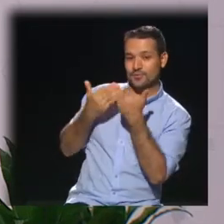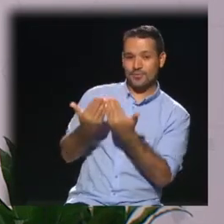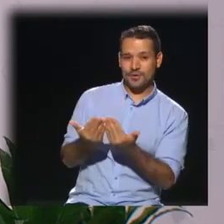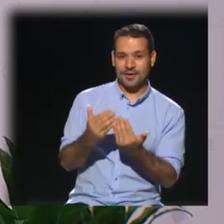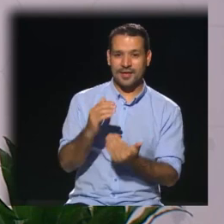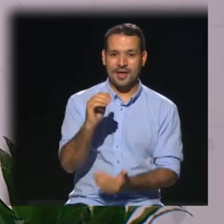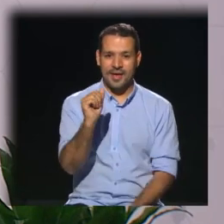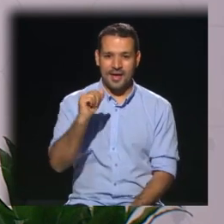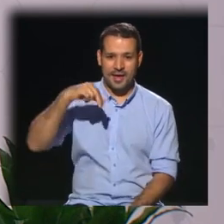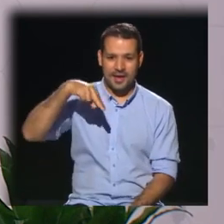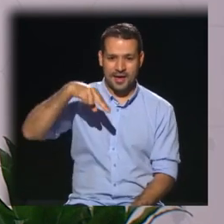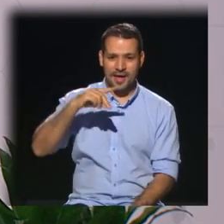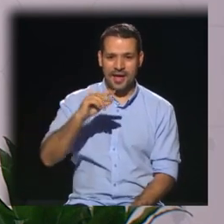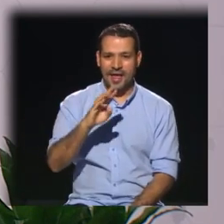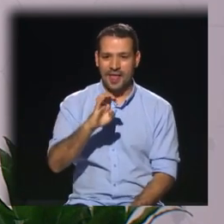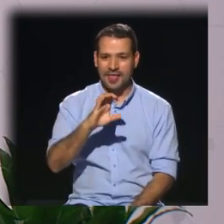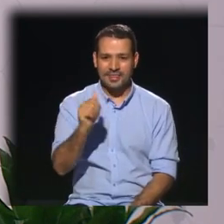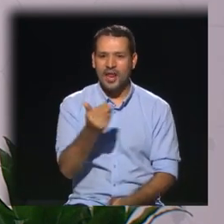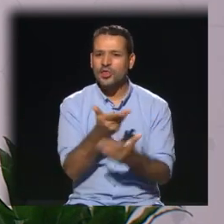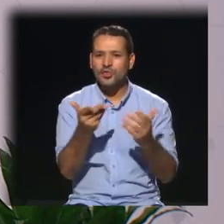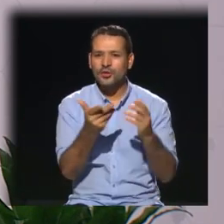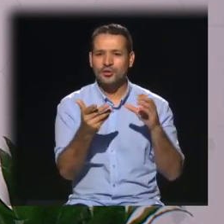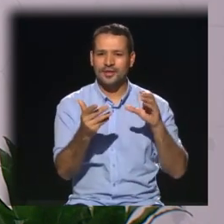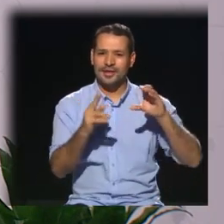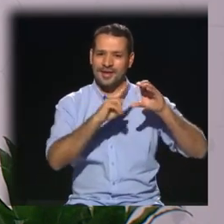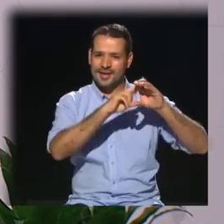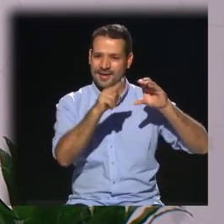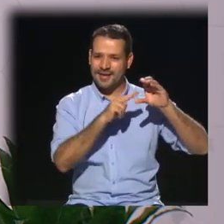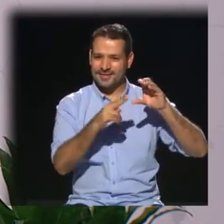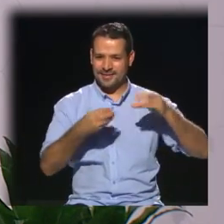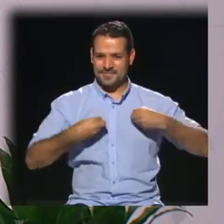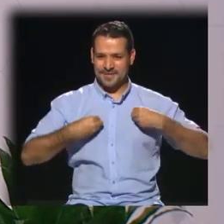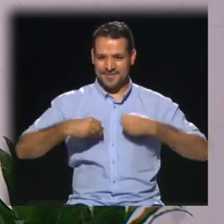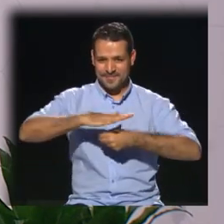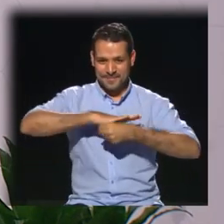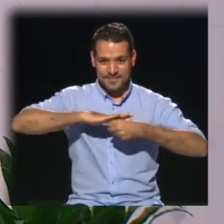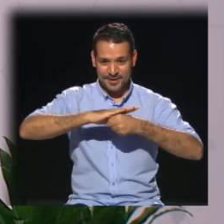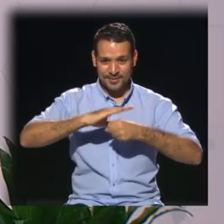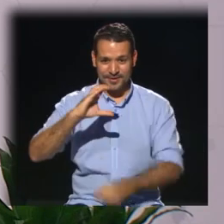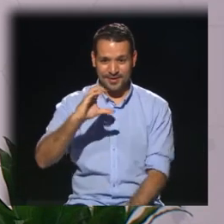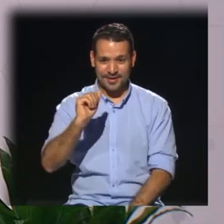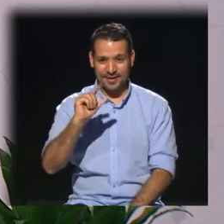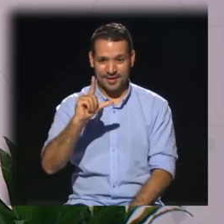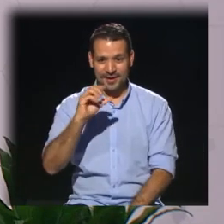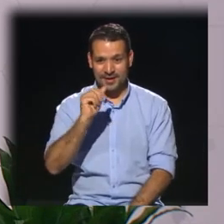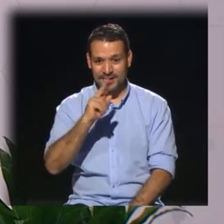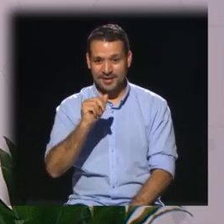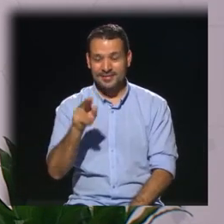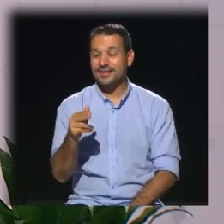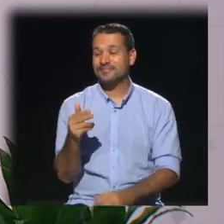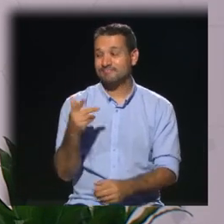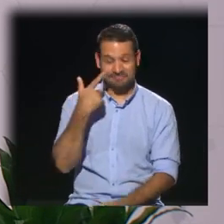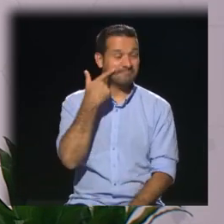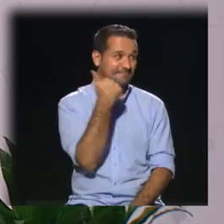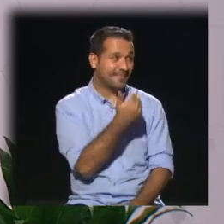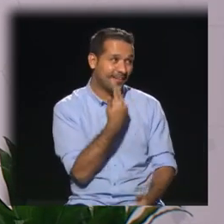de Andrea Naranjo de Calanzans. Andrea, hola, buenos días, ¿cómo estás? Bien, gracias a Dios, ¿y tú? Muy bien,